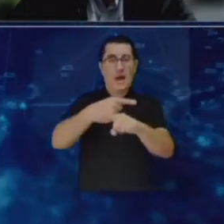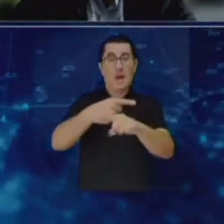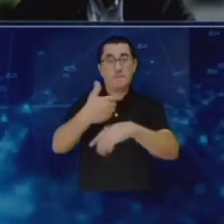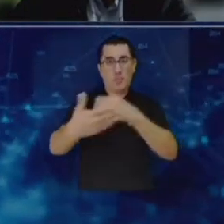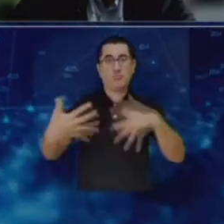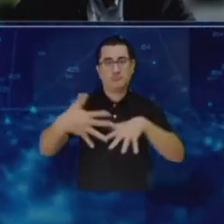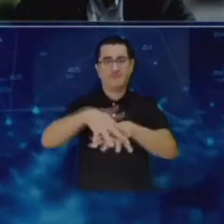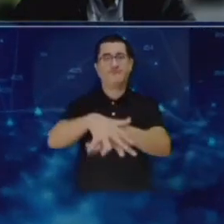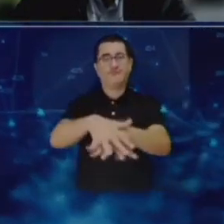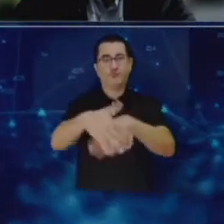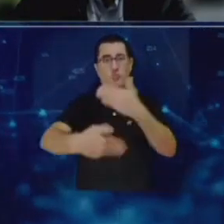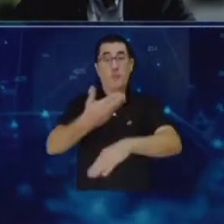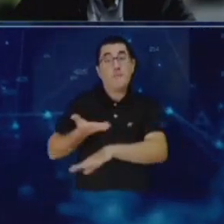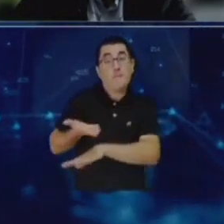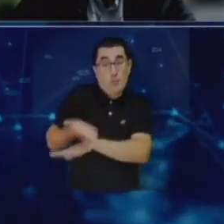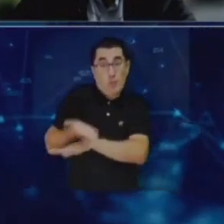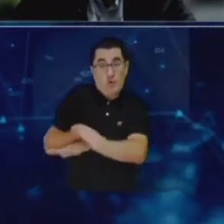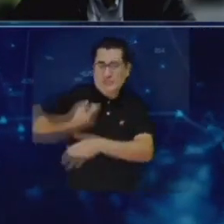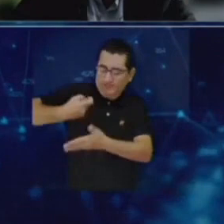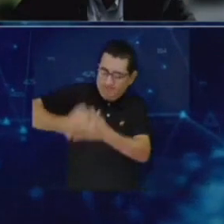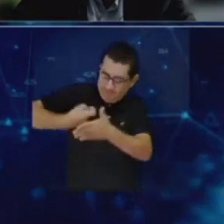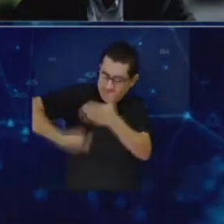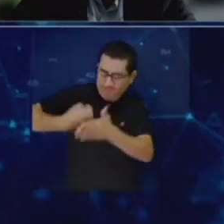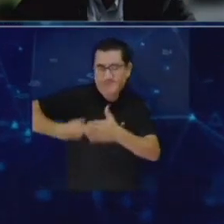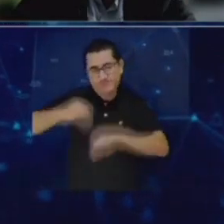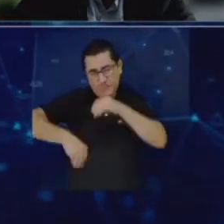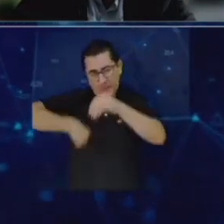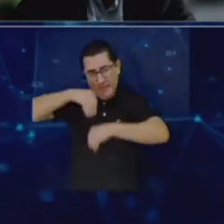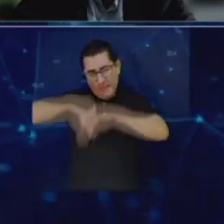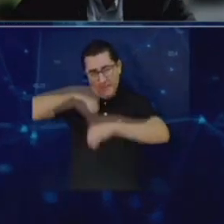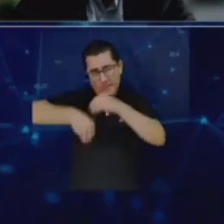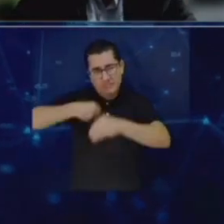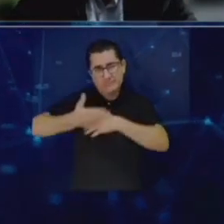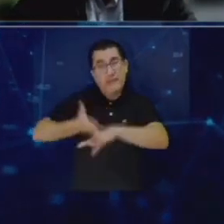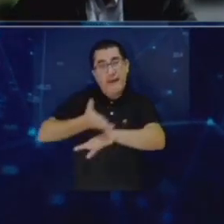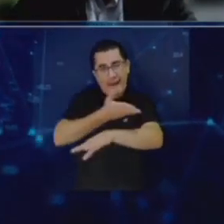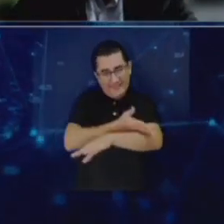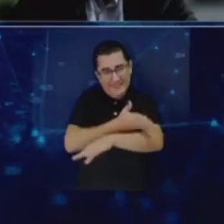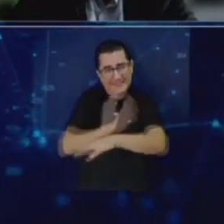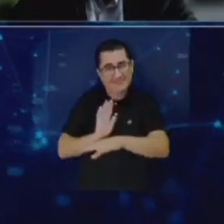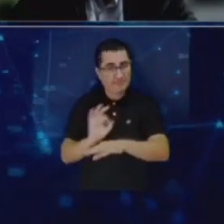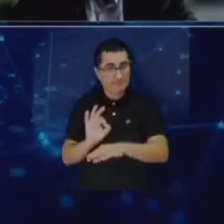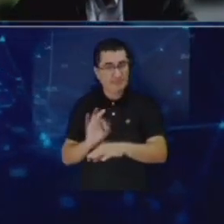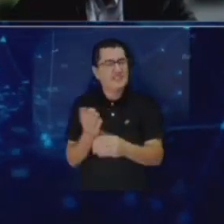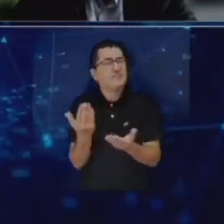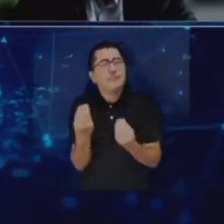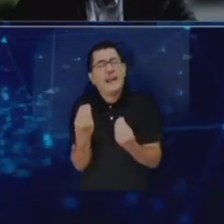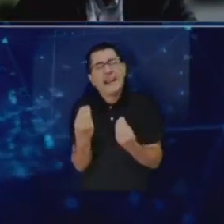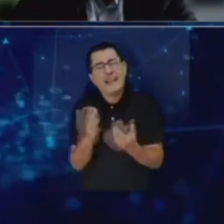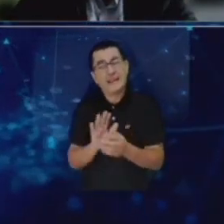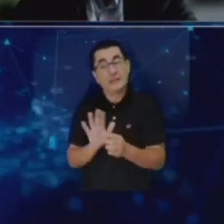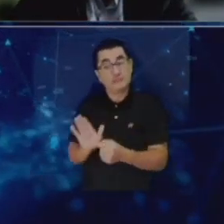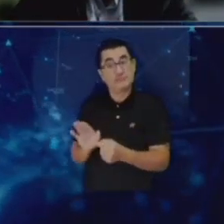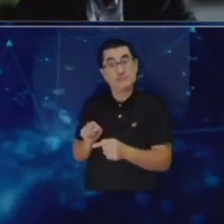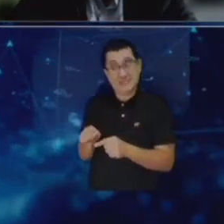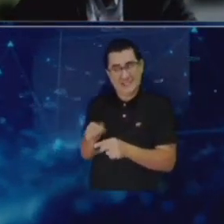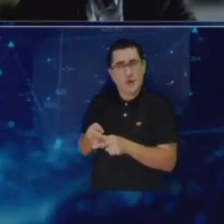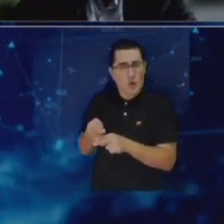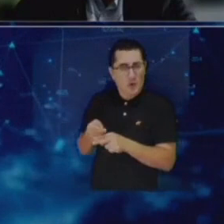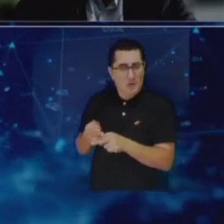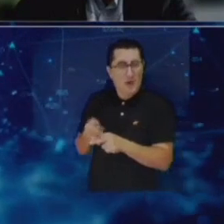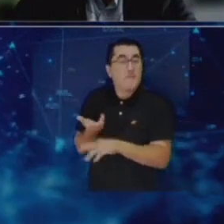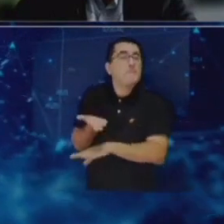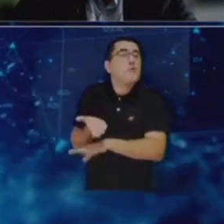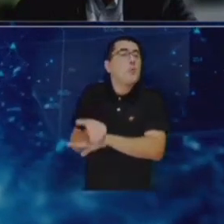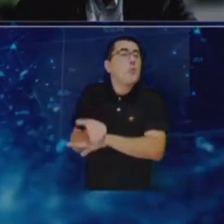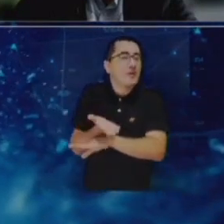las propuestas preliminares. Estas propuestas preliminares ya son, por su nombre, lo indica, propuestas que